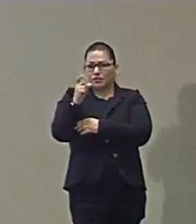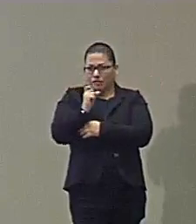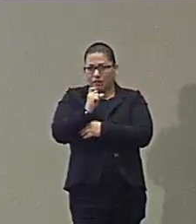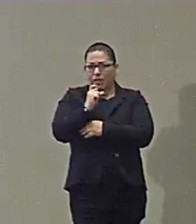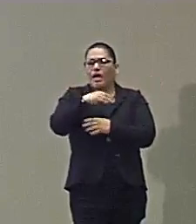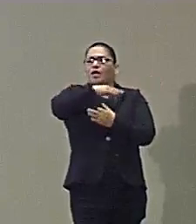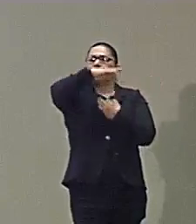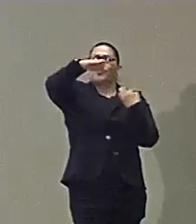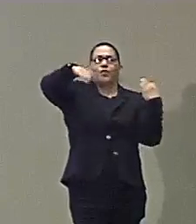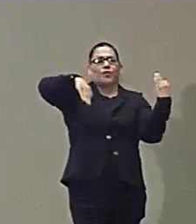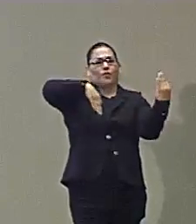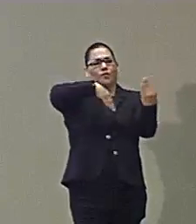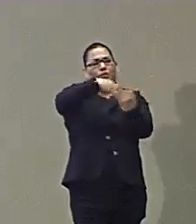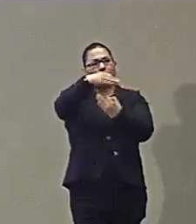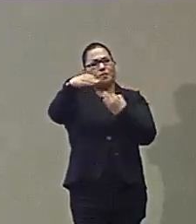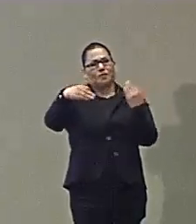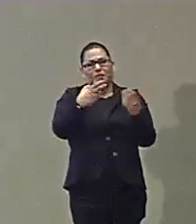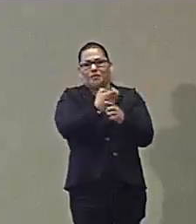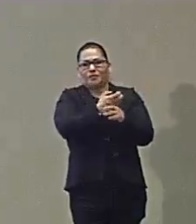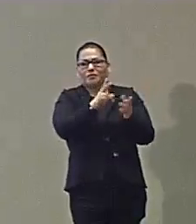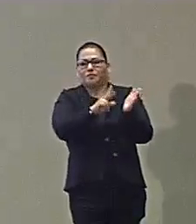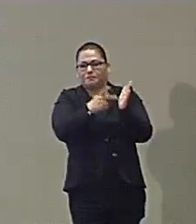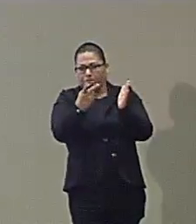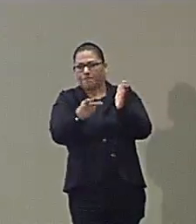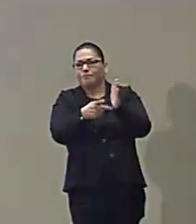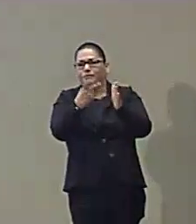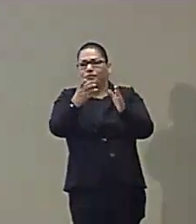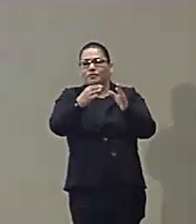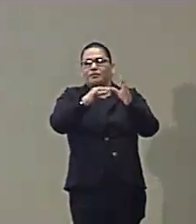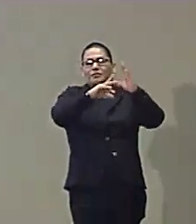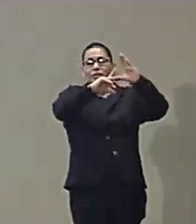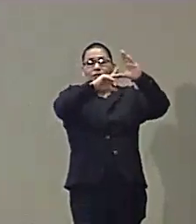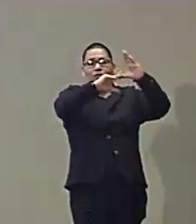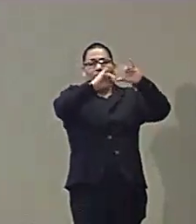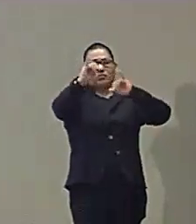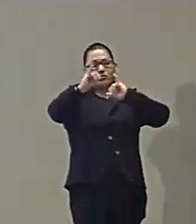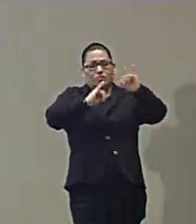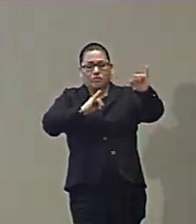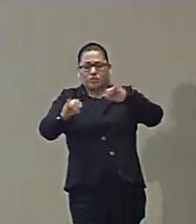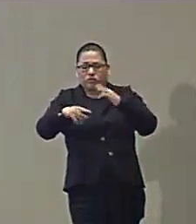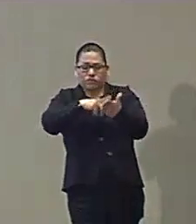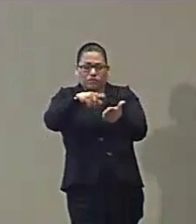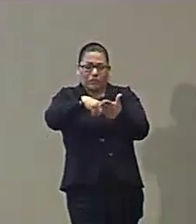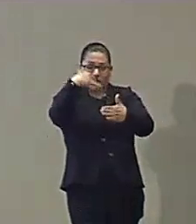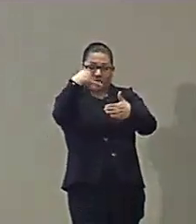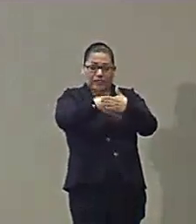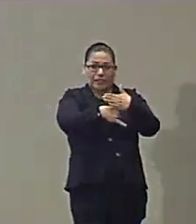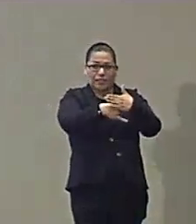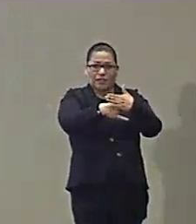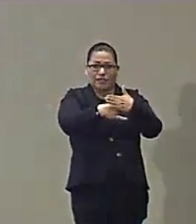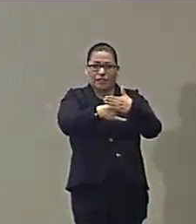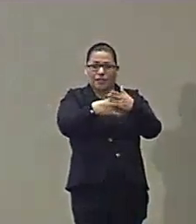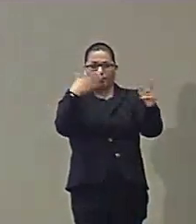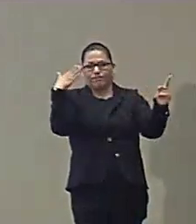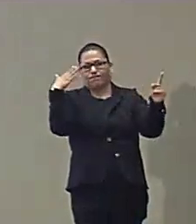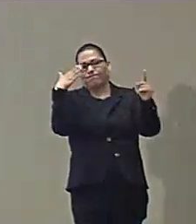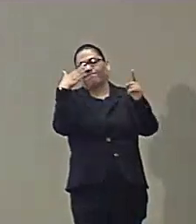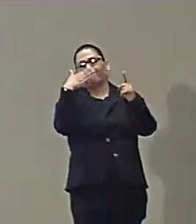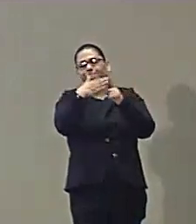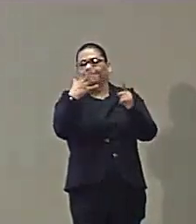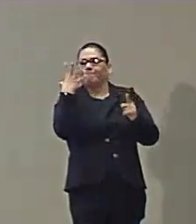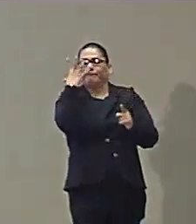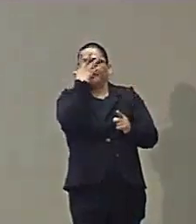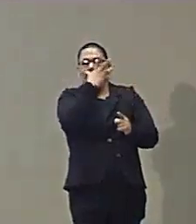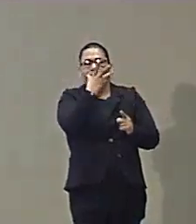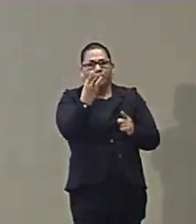todo esto se repite a lo largo ya lo ancho de nuestro país somos un destino excepcional